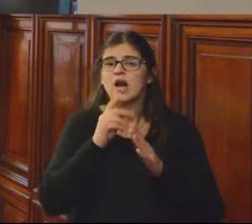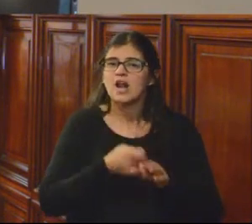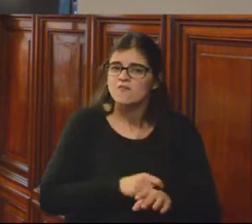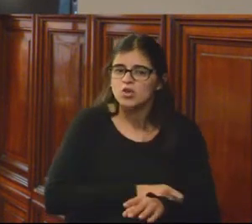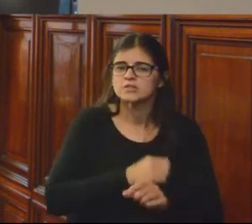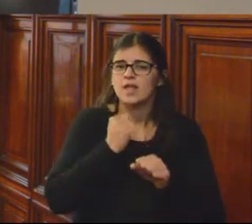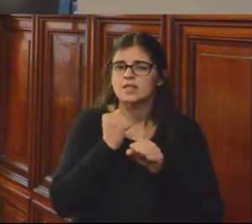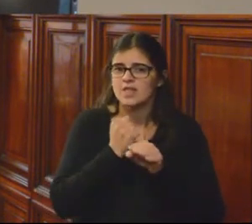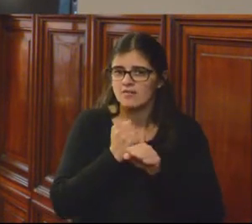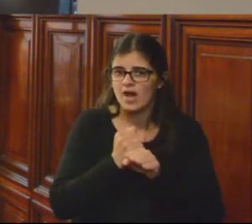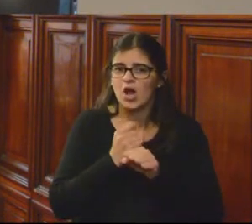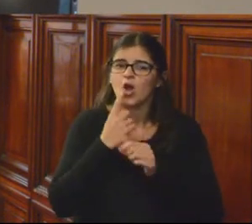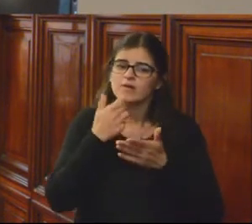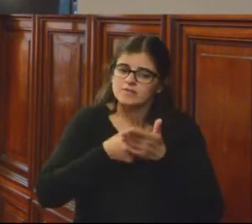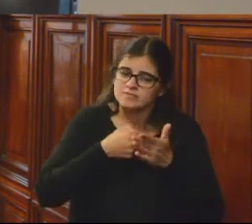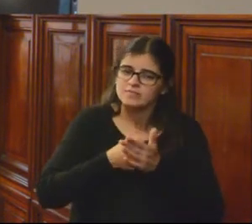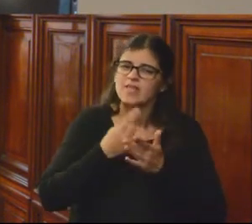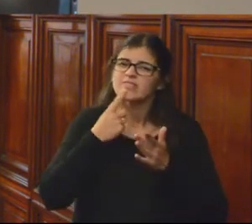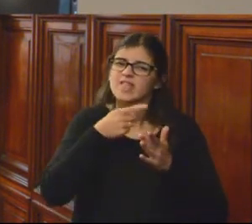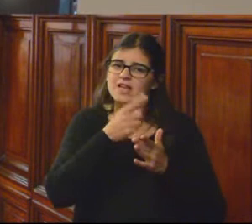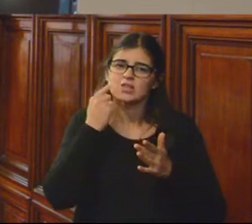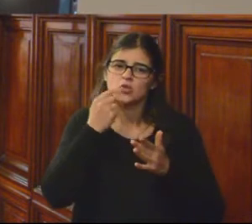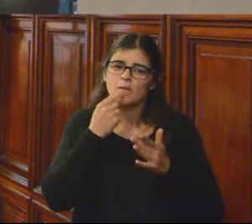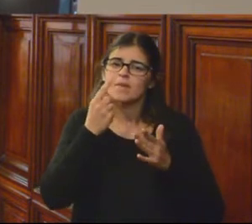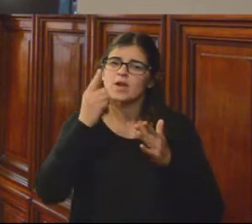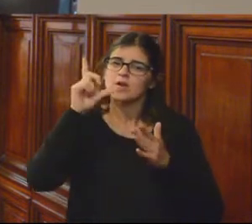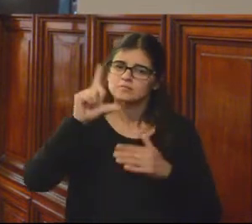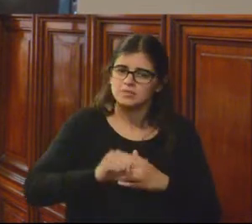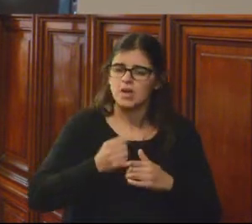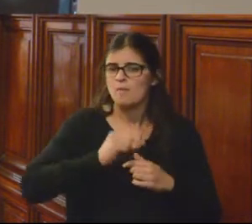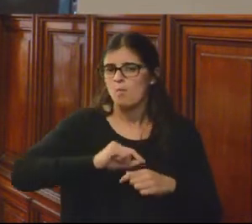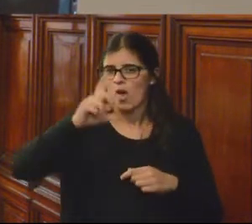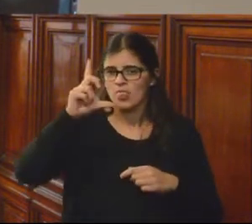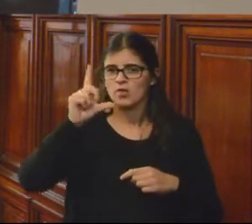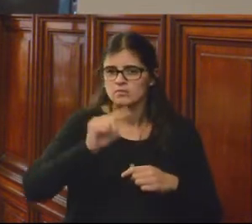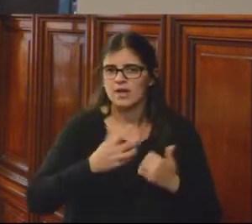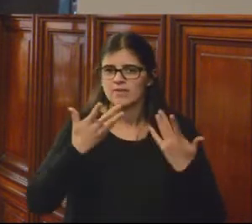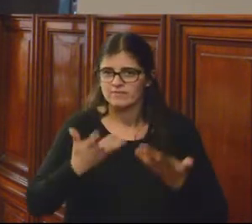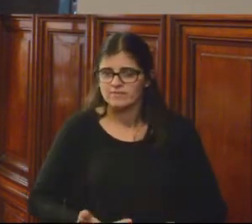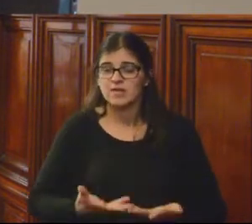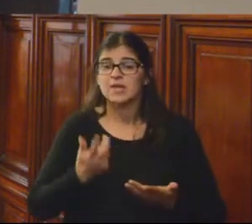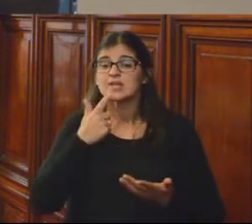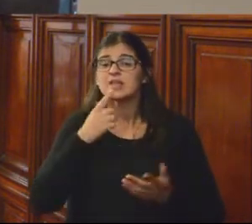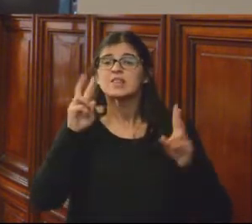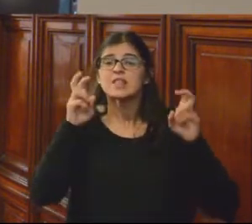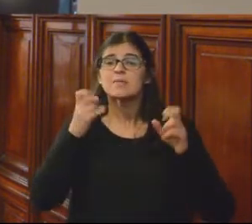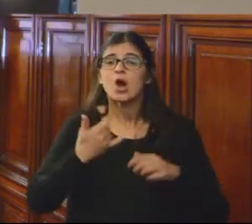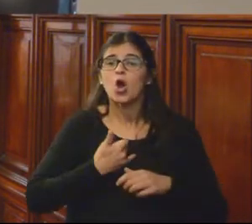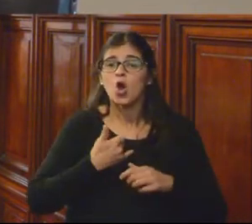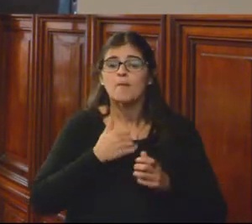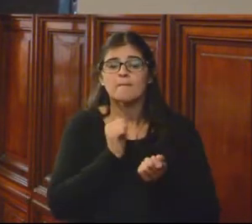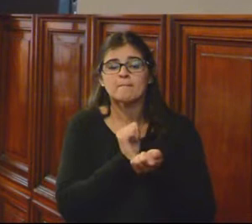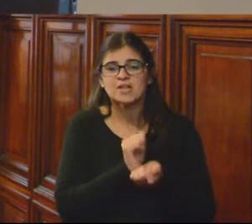trabajo en el sentido de reducir esa cifra que es altísima. Y las preguntas sobre el tema de cómo se usa la prisión